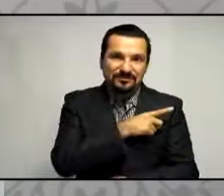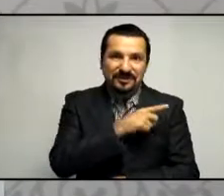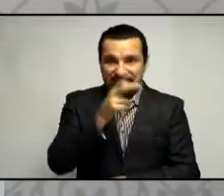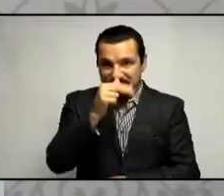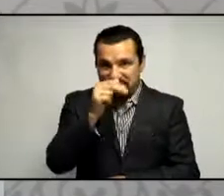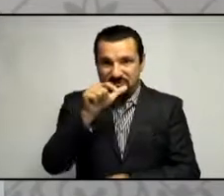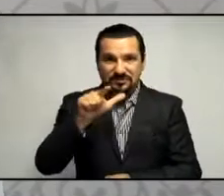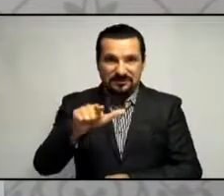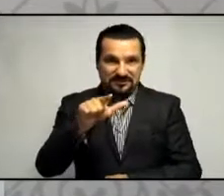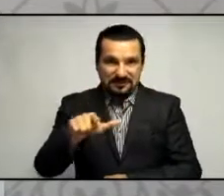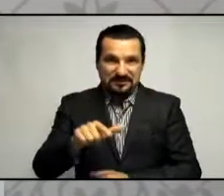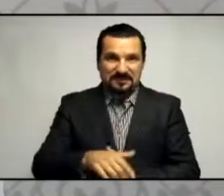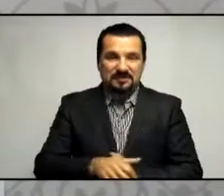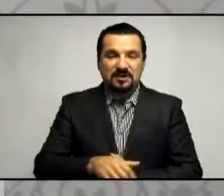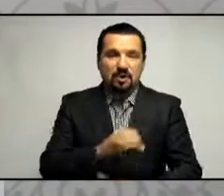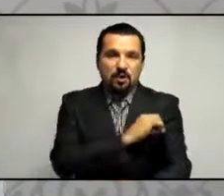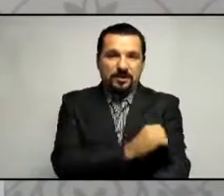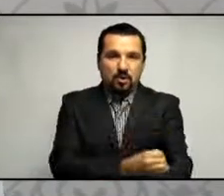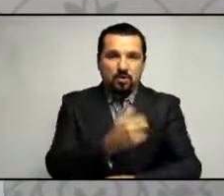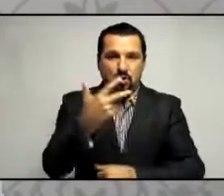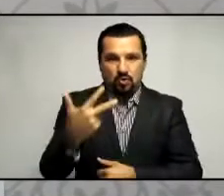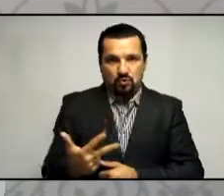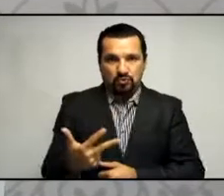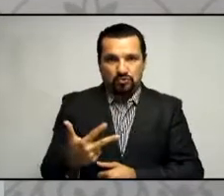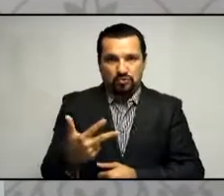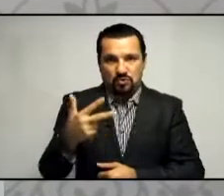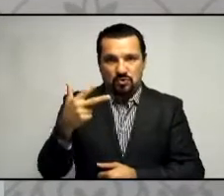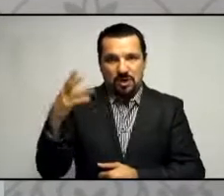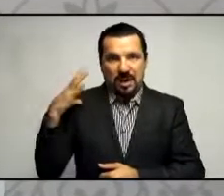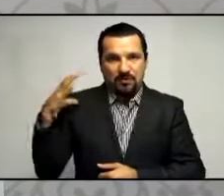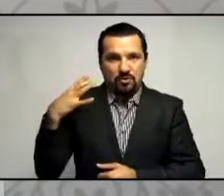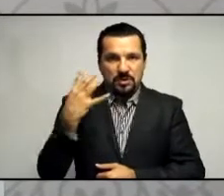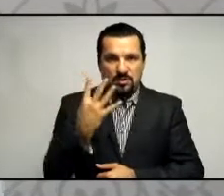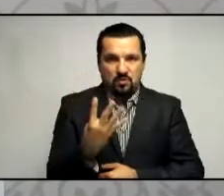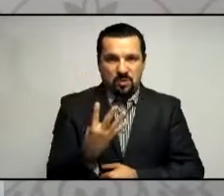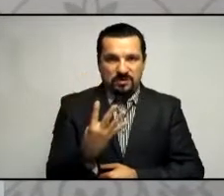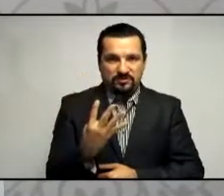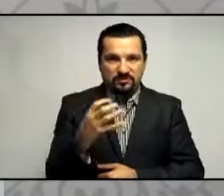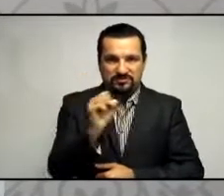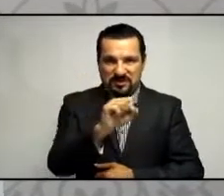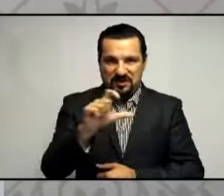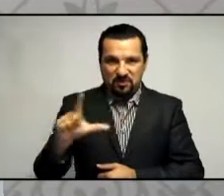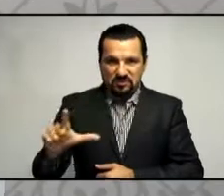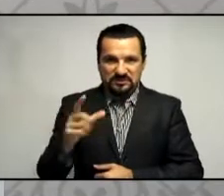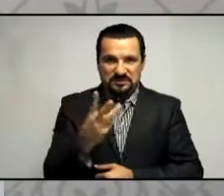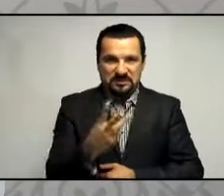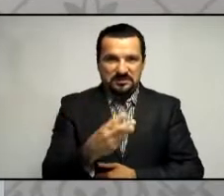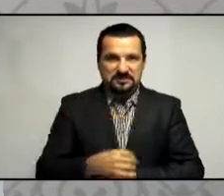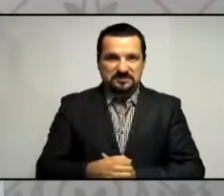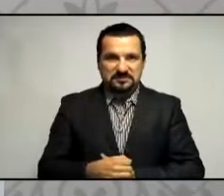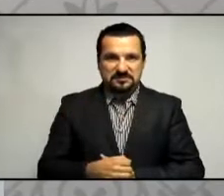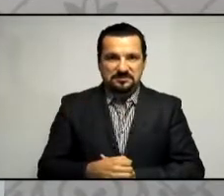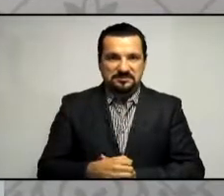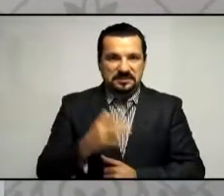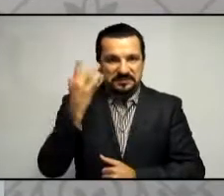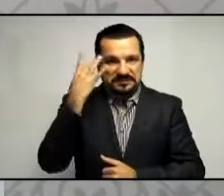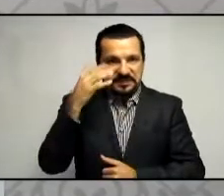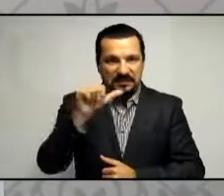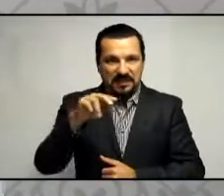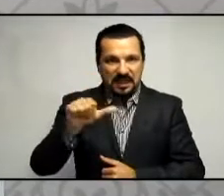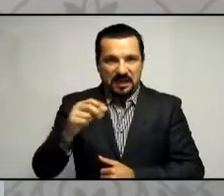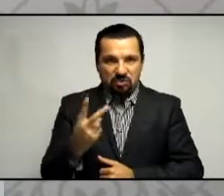fueron 17, Cajeme 8, Caborca 4, San Luis Río Colorado 3, Santana